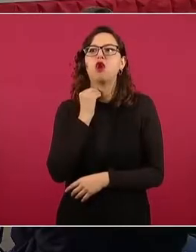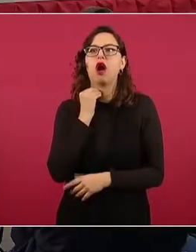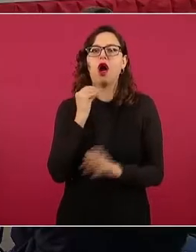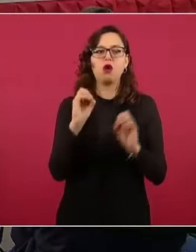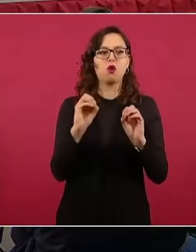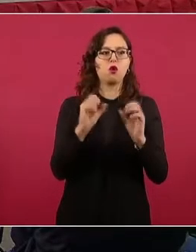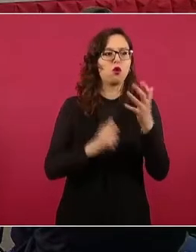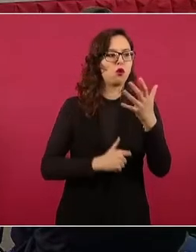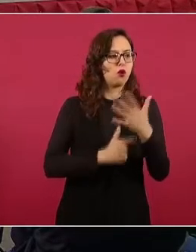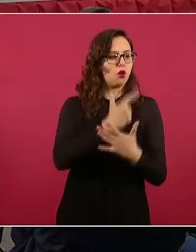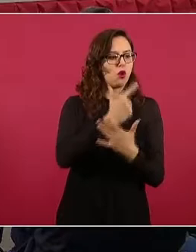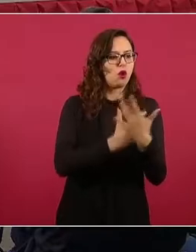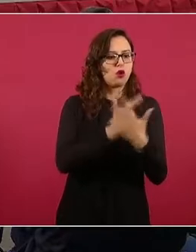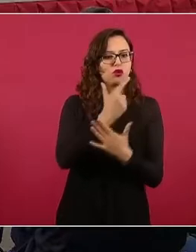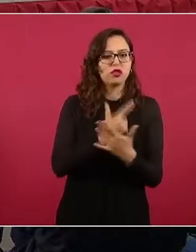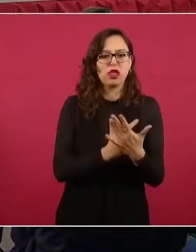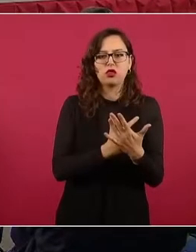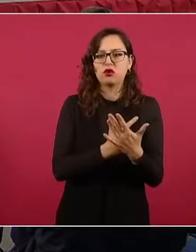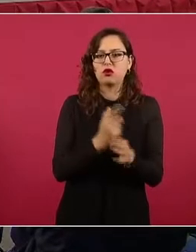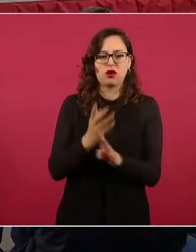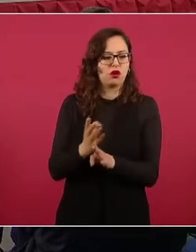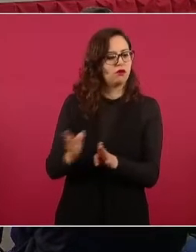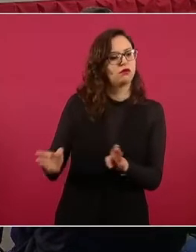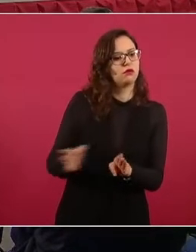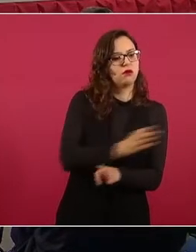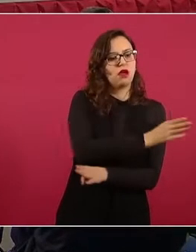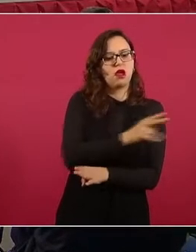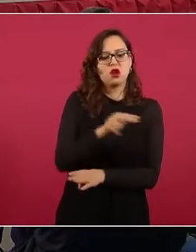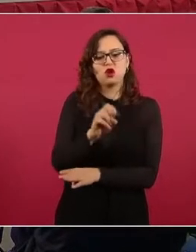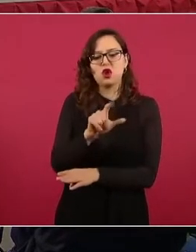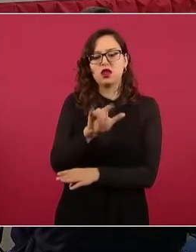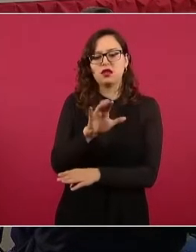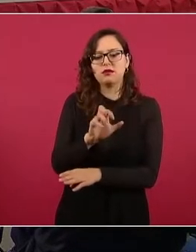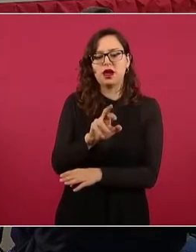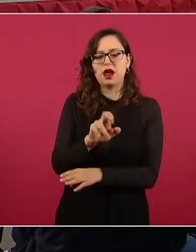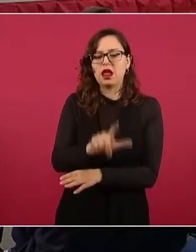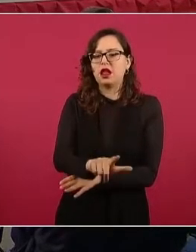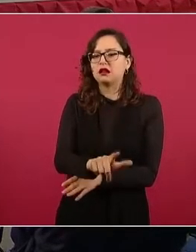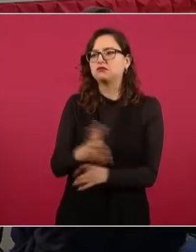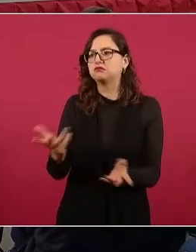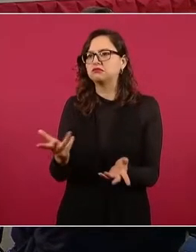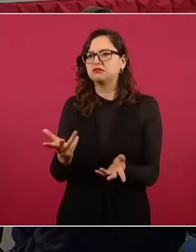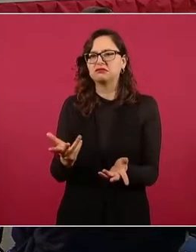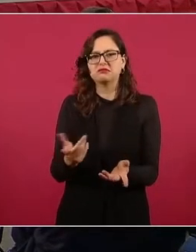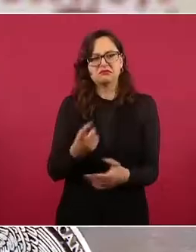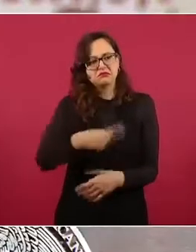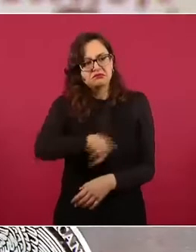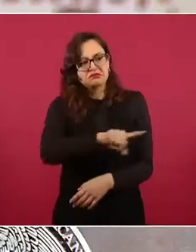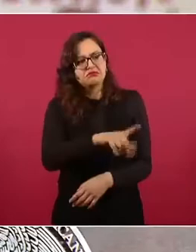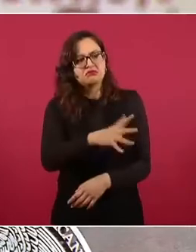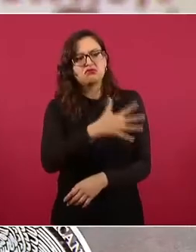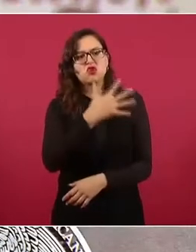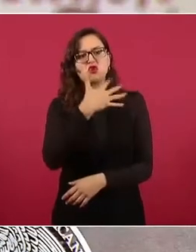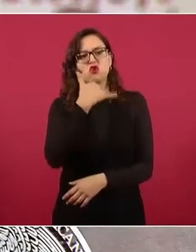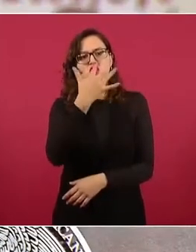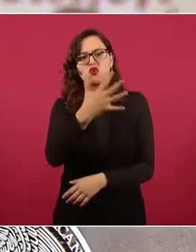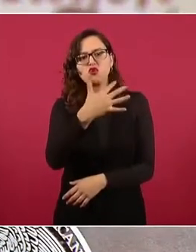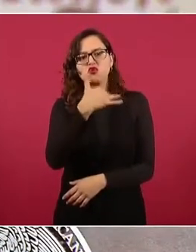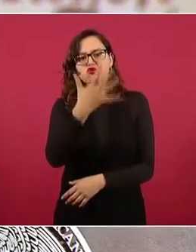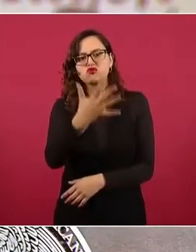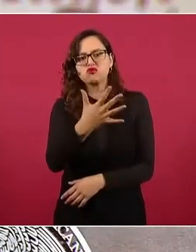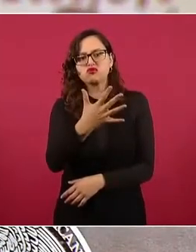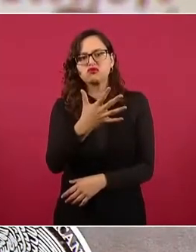economistas que fueron nombrados durante el periodo neoliberal, muchos de ellos acusados de corrupción y